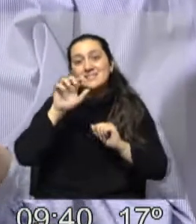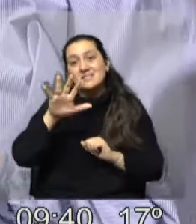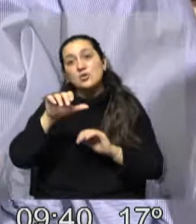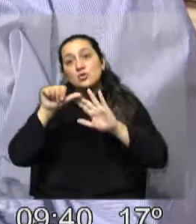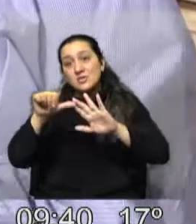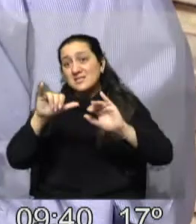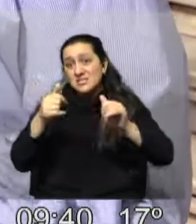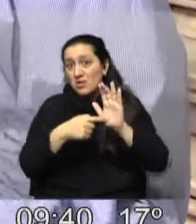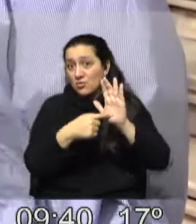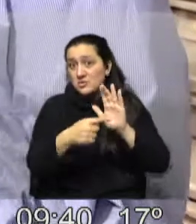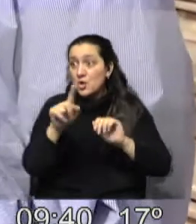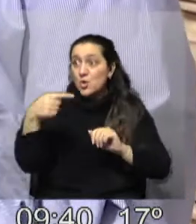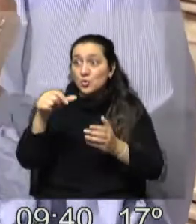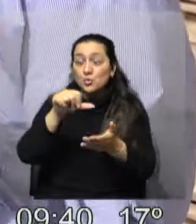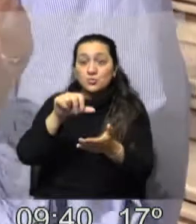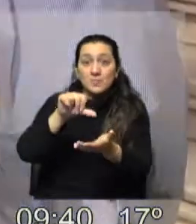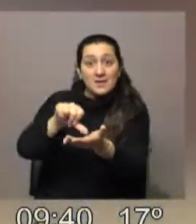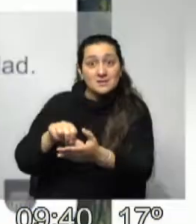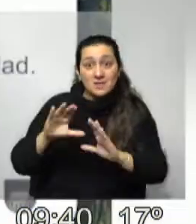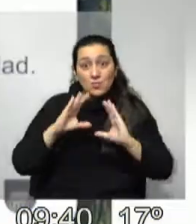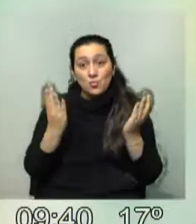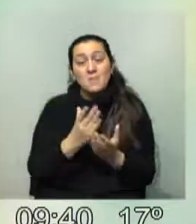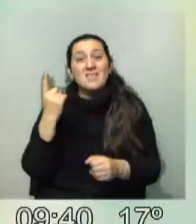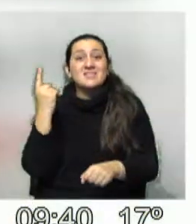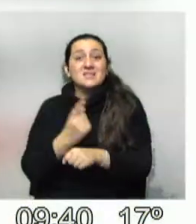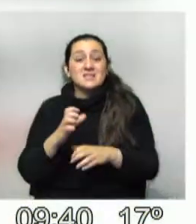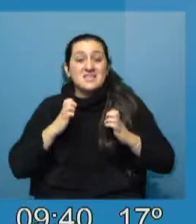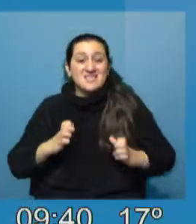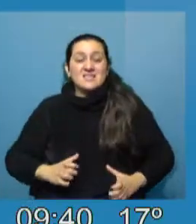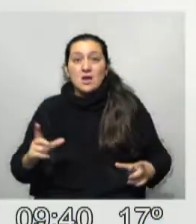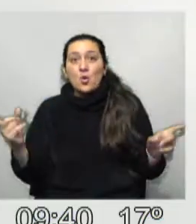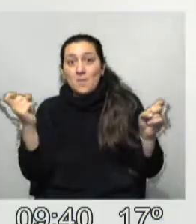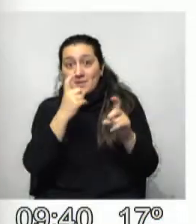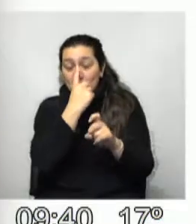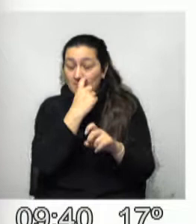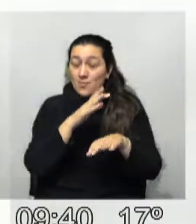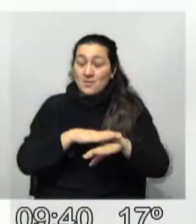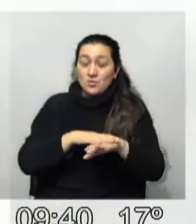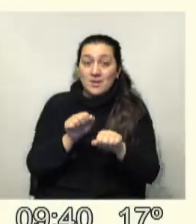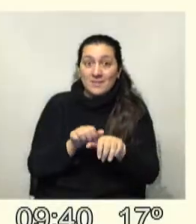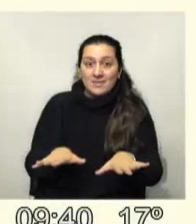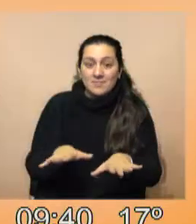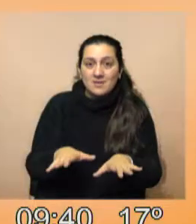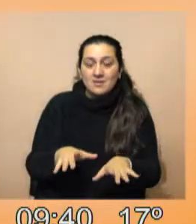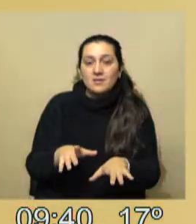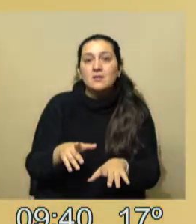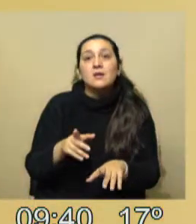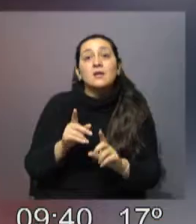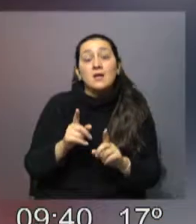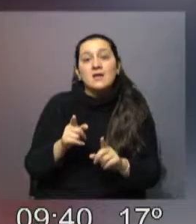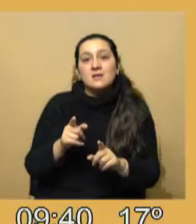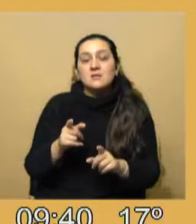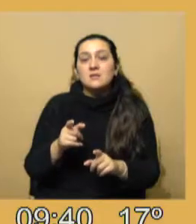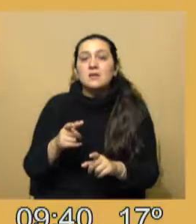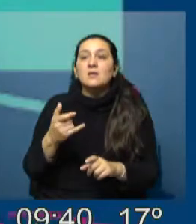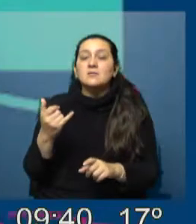En otros lugares del mundo, para poder tomar estas decisiones éticas complicadas en la pandemia, se aplicaba el